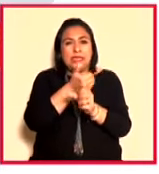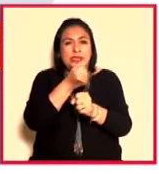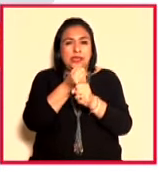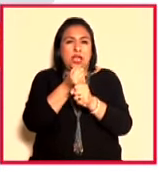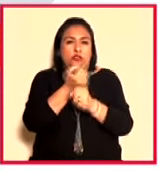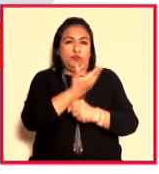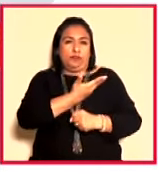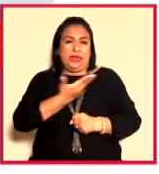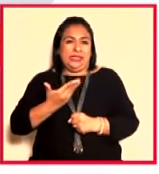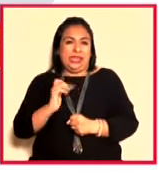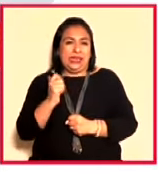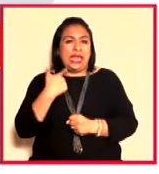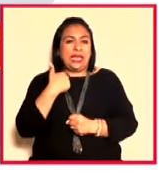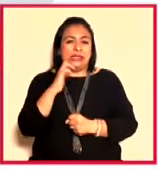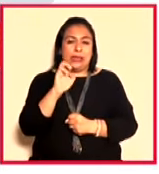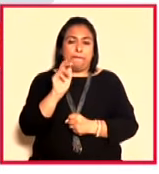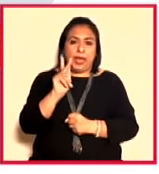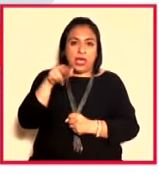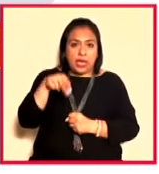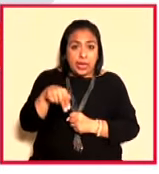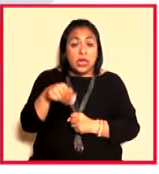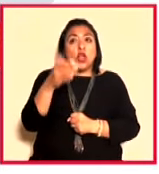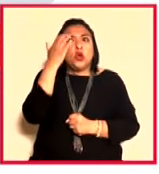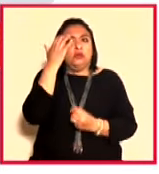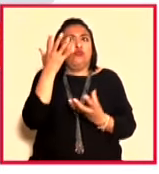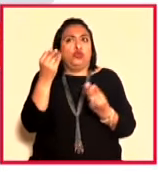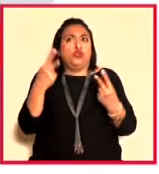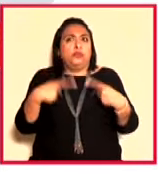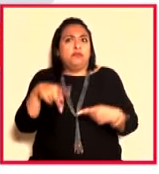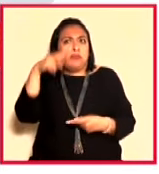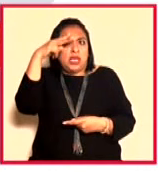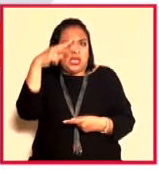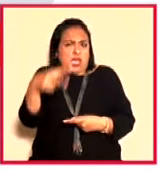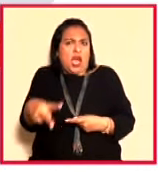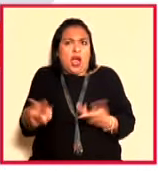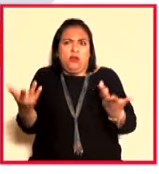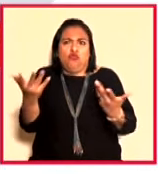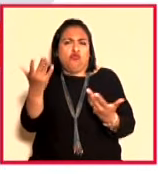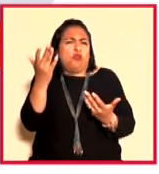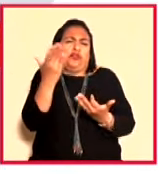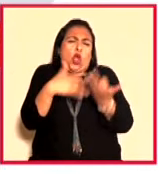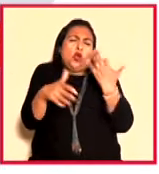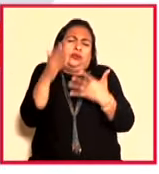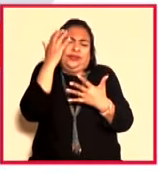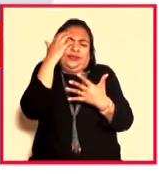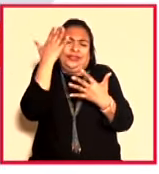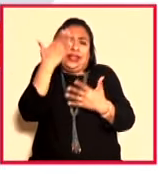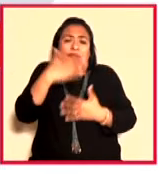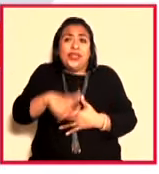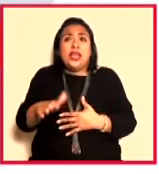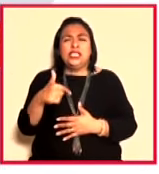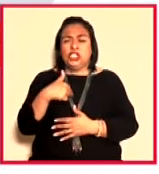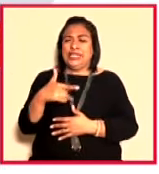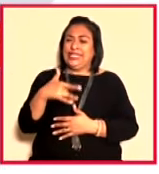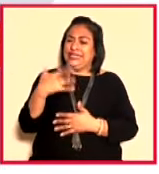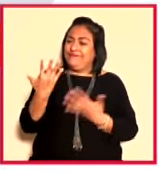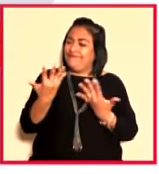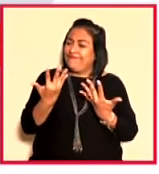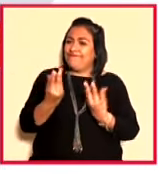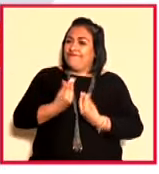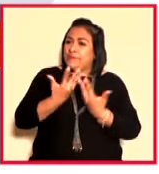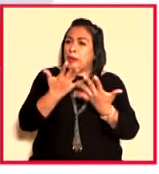eran conocidos por gran parte de los mexicanos, y no es que por todos. Sentía yo que tenía yo que contar mi